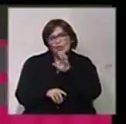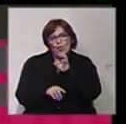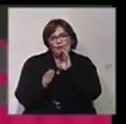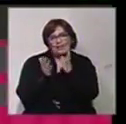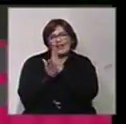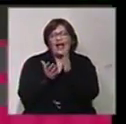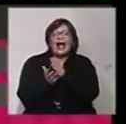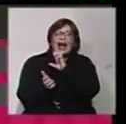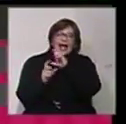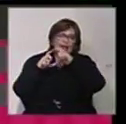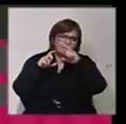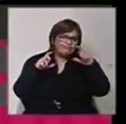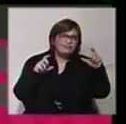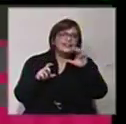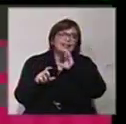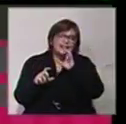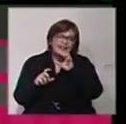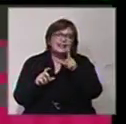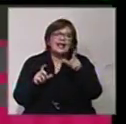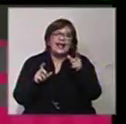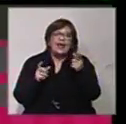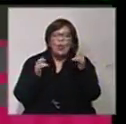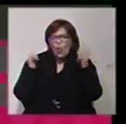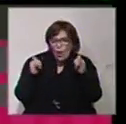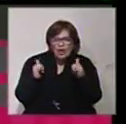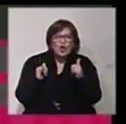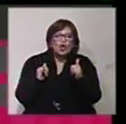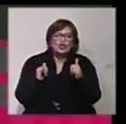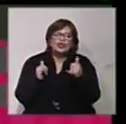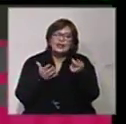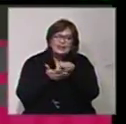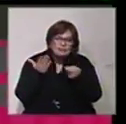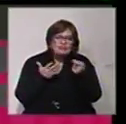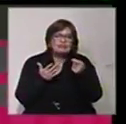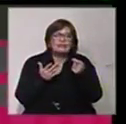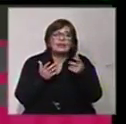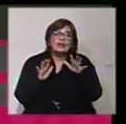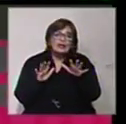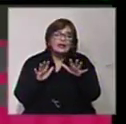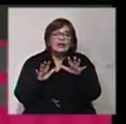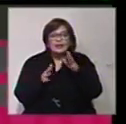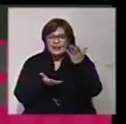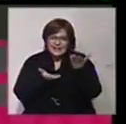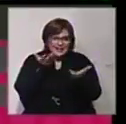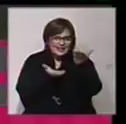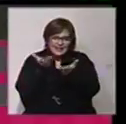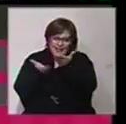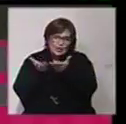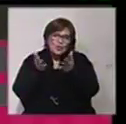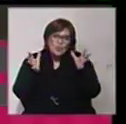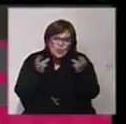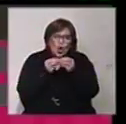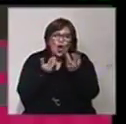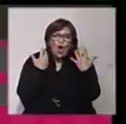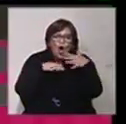se desprenden otras cosas. La animación, los juegos están siempre presentes. Entonces, digo, como que hacemos un balance en todo eso. Además,